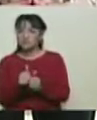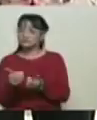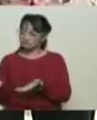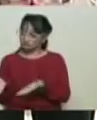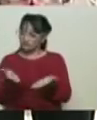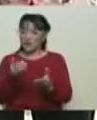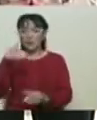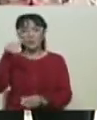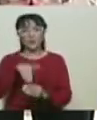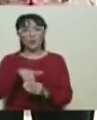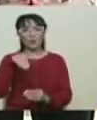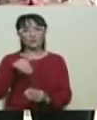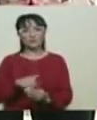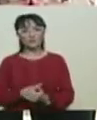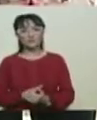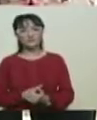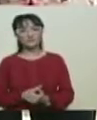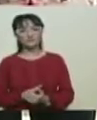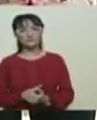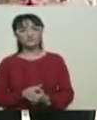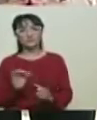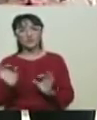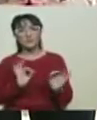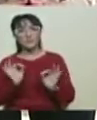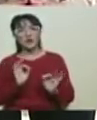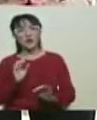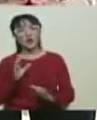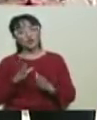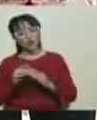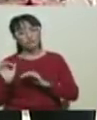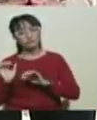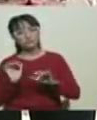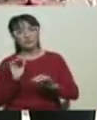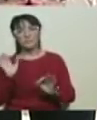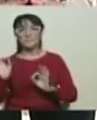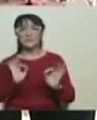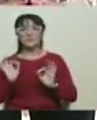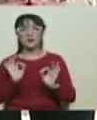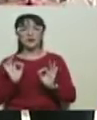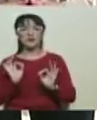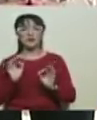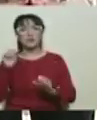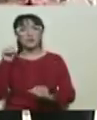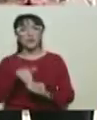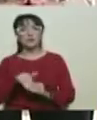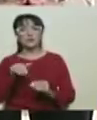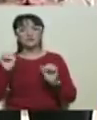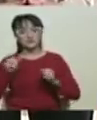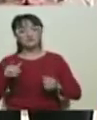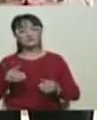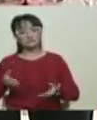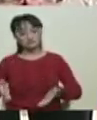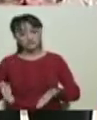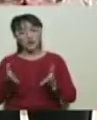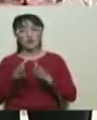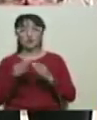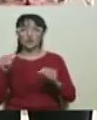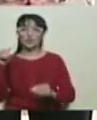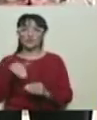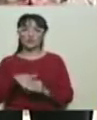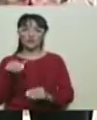votar. A los que todavía no se han preparado, que se preparen y salgan a votar. Vamos a votar masivamente, 3 de la